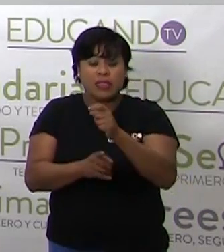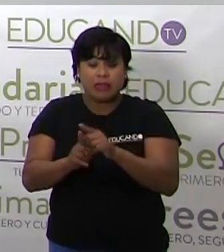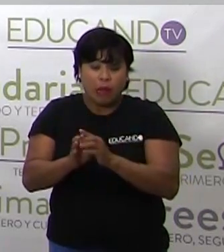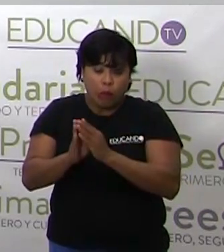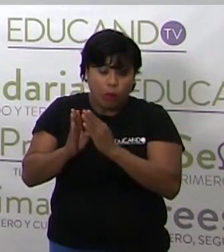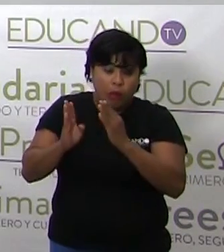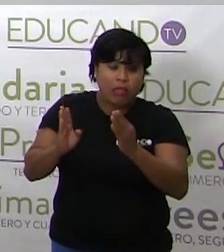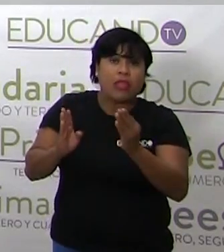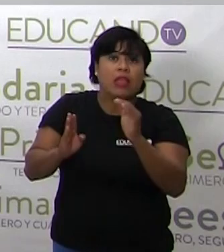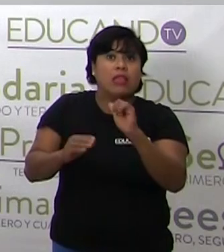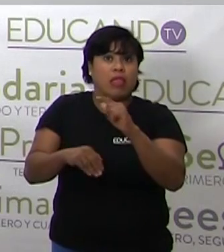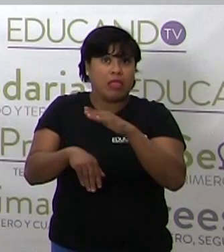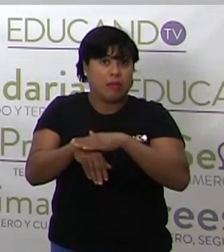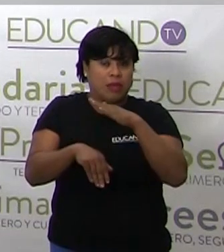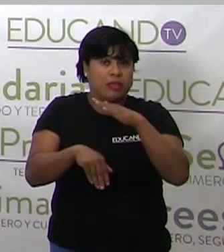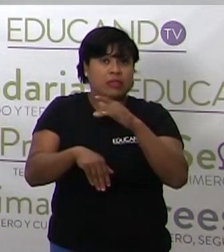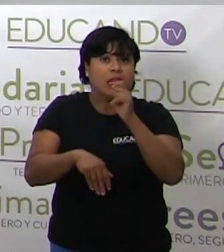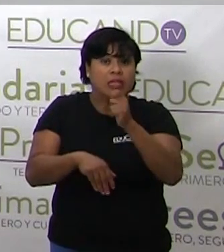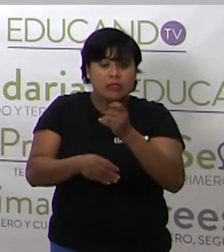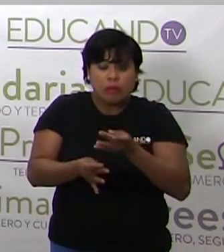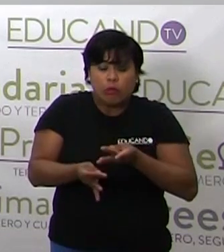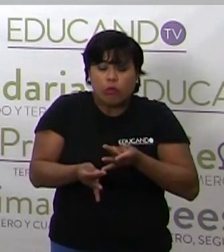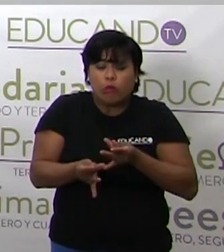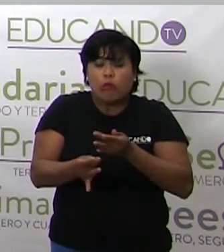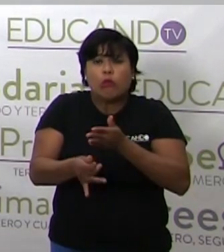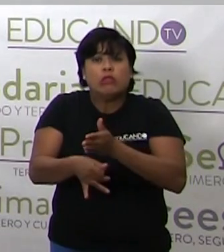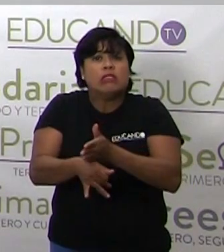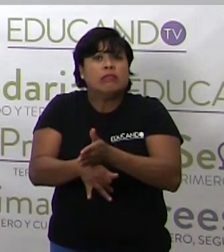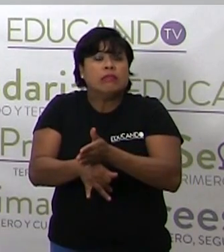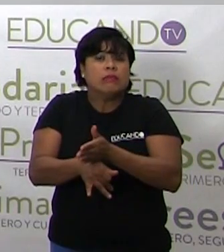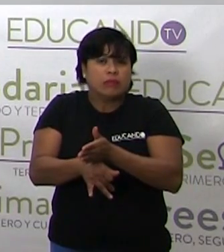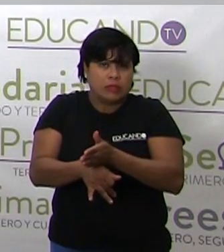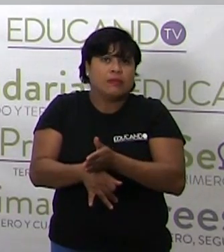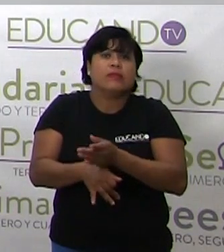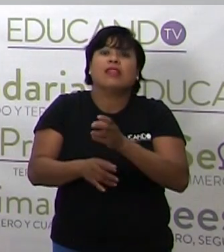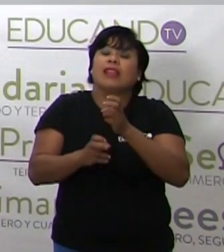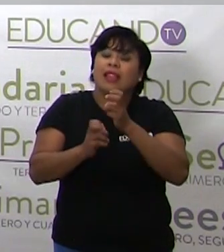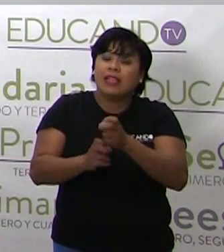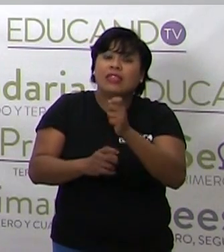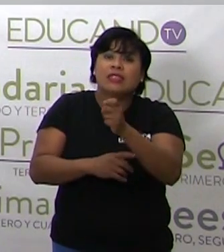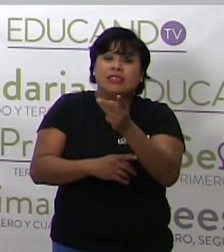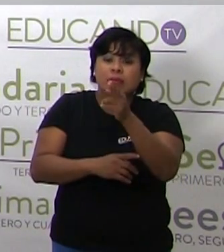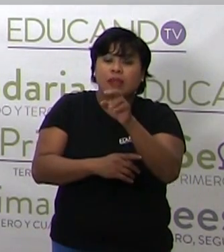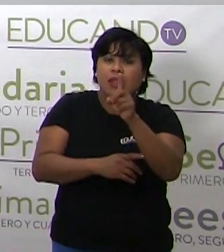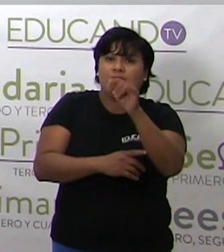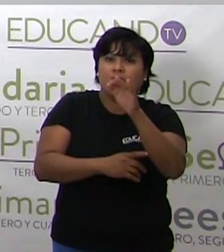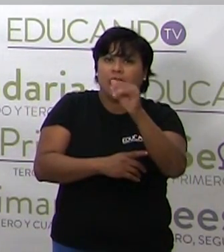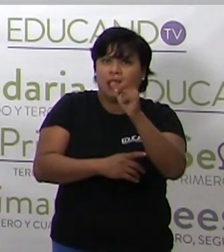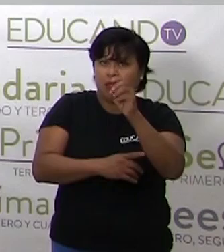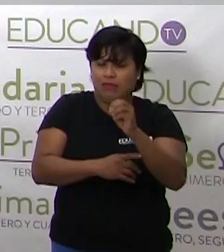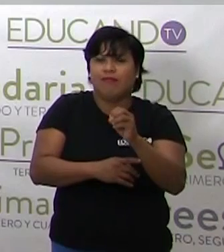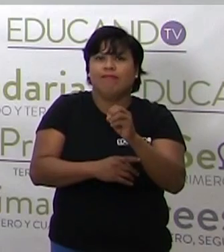grande y además estaba filosa. Este es el predicado.